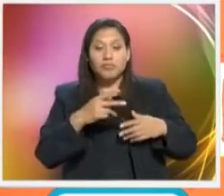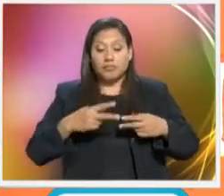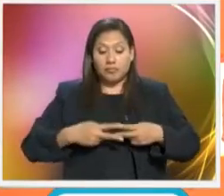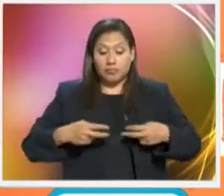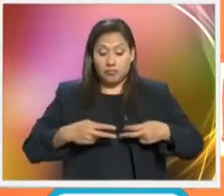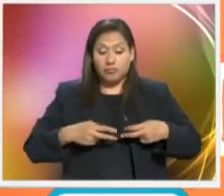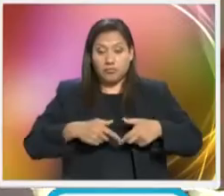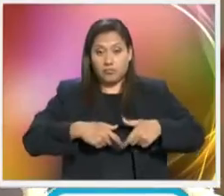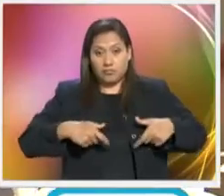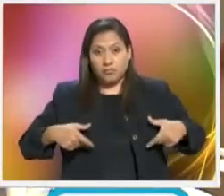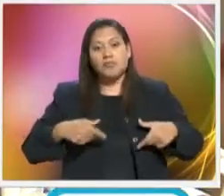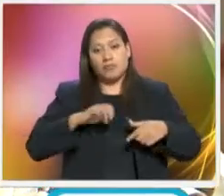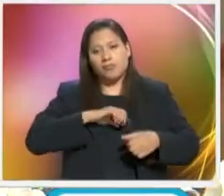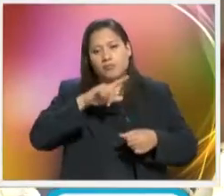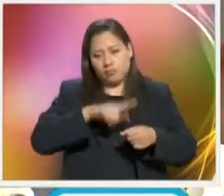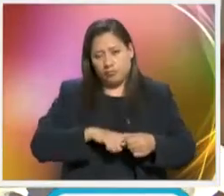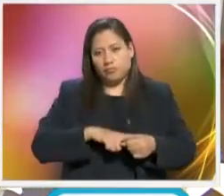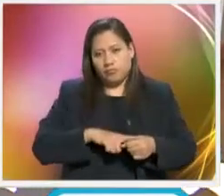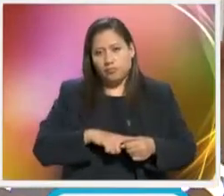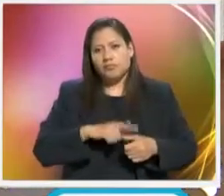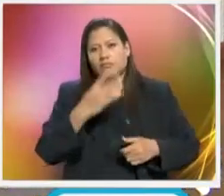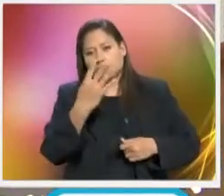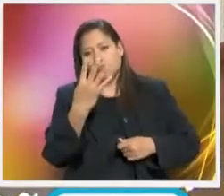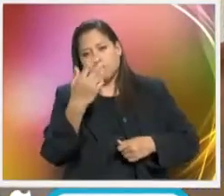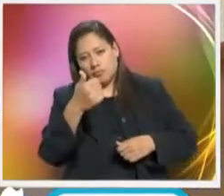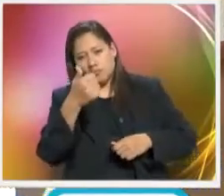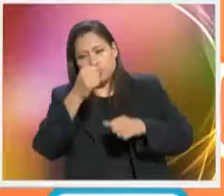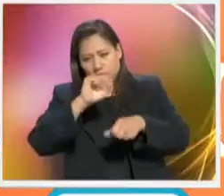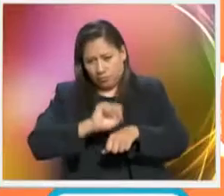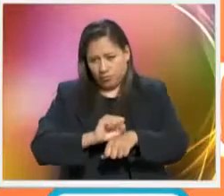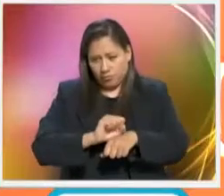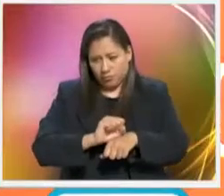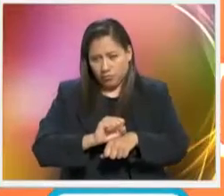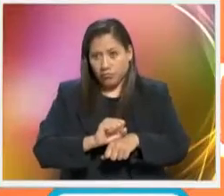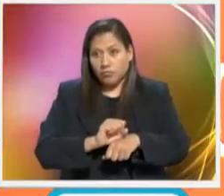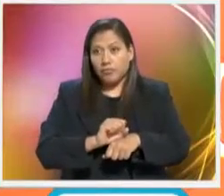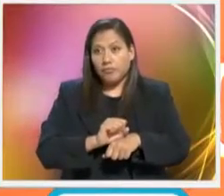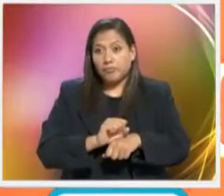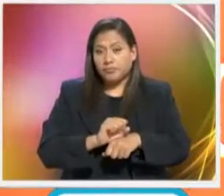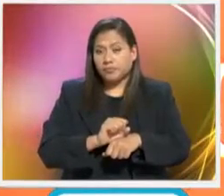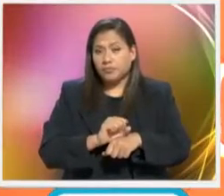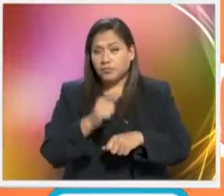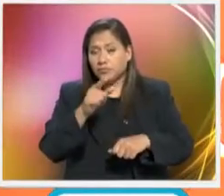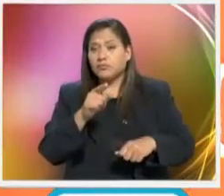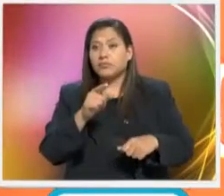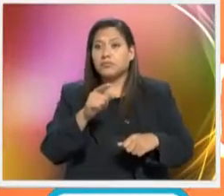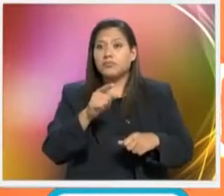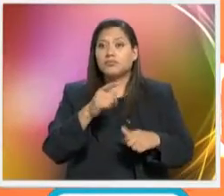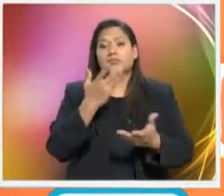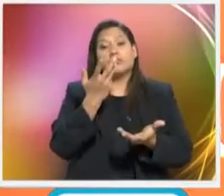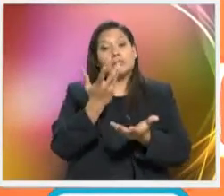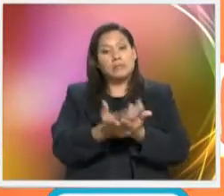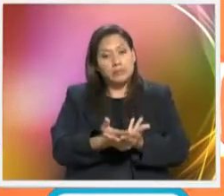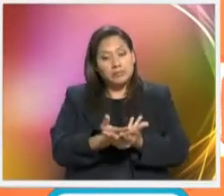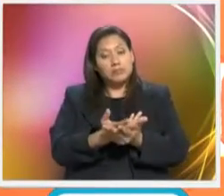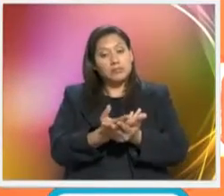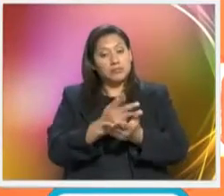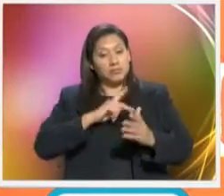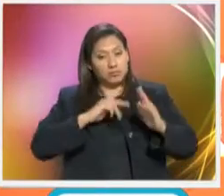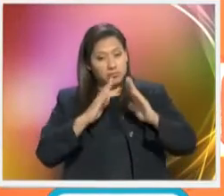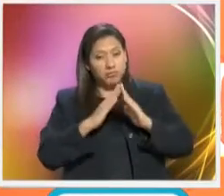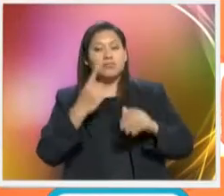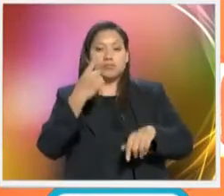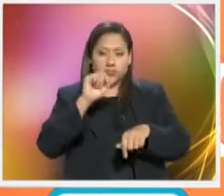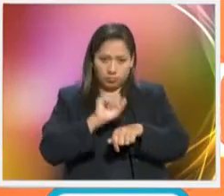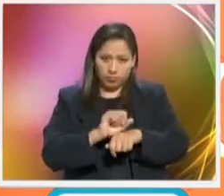brasier especial durante 4 o 6 semanas. Y el reposo en casa sería por